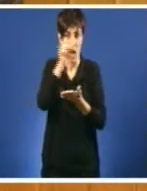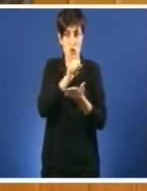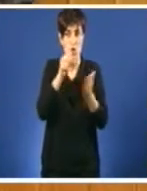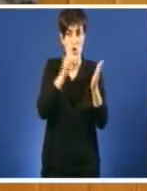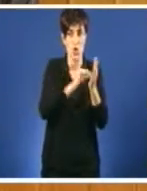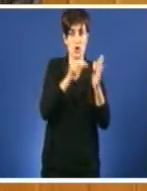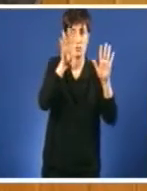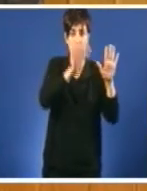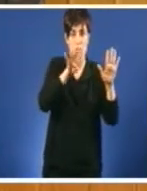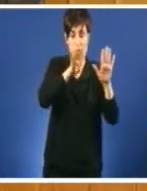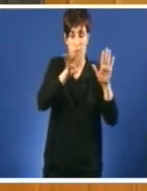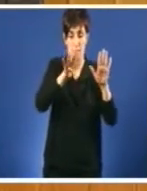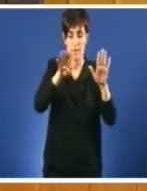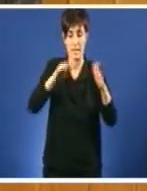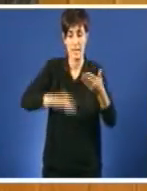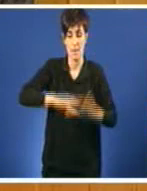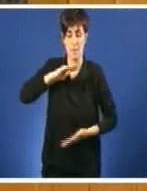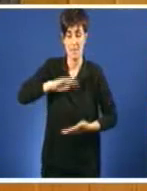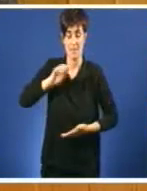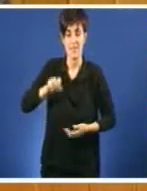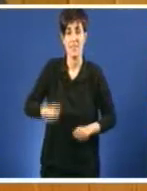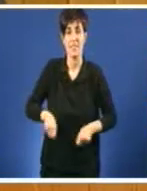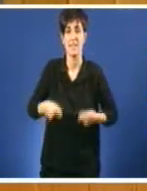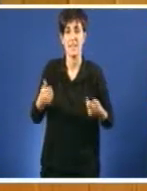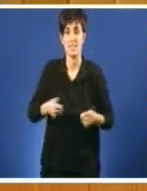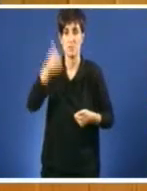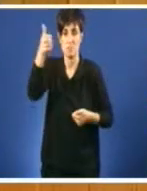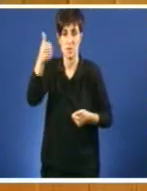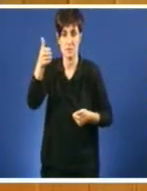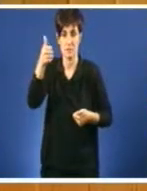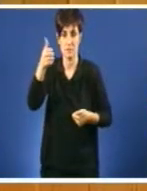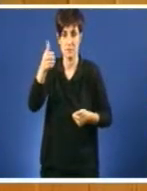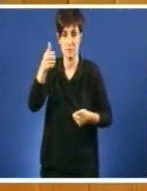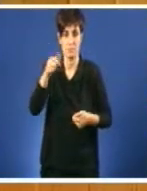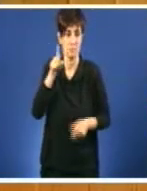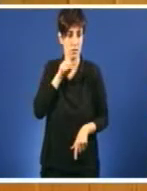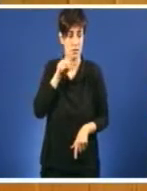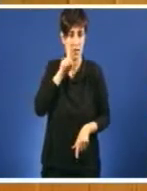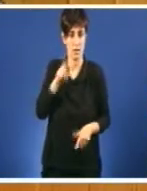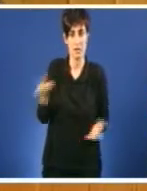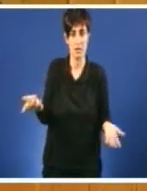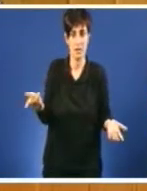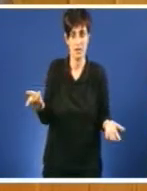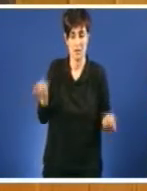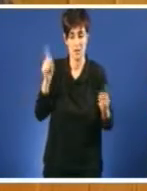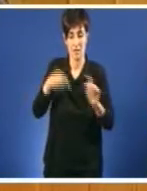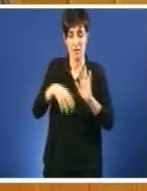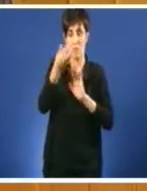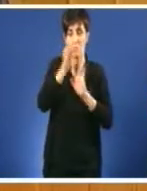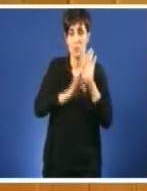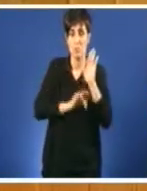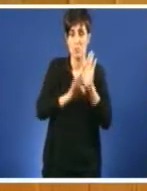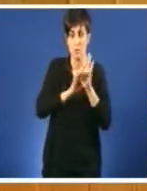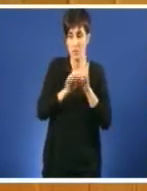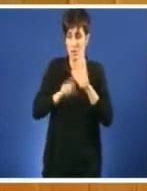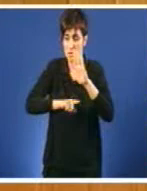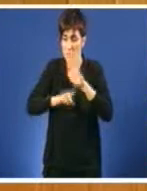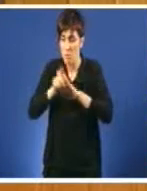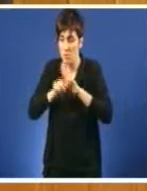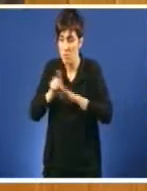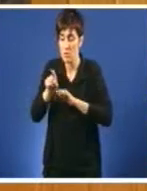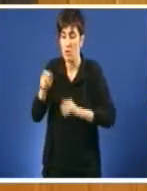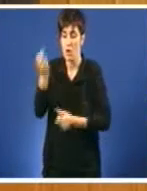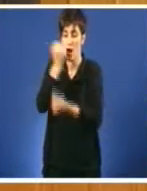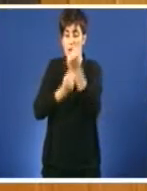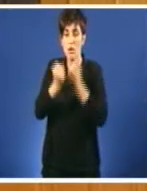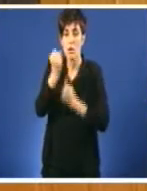gasto. Nestes orzamentos non hai ningún deseño estratégico para o desenvolvemento económico de Galiza e a